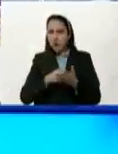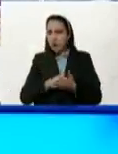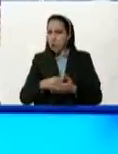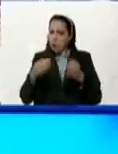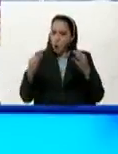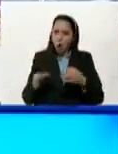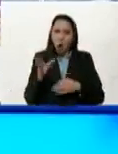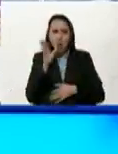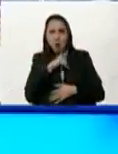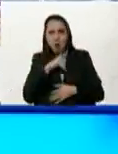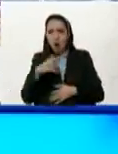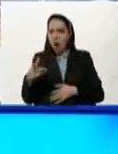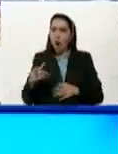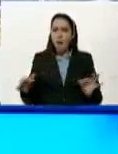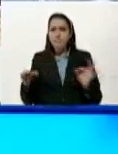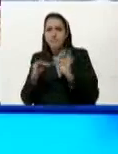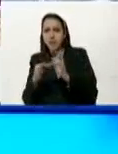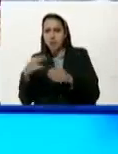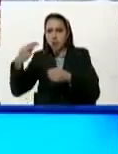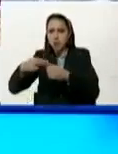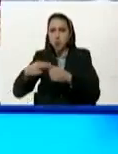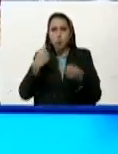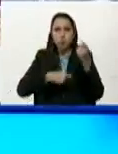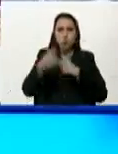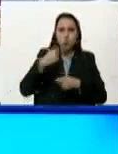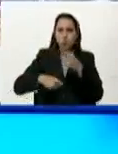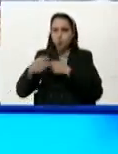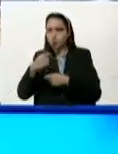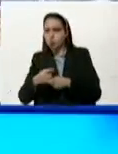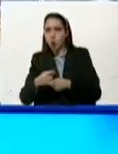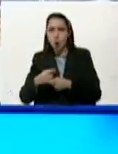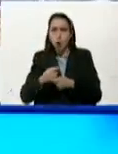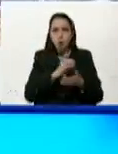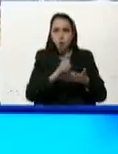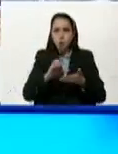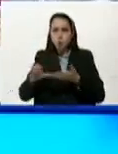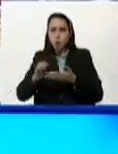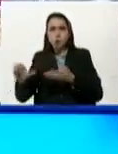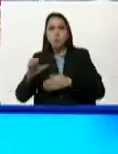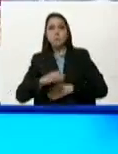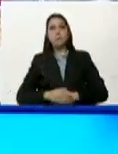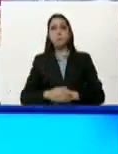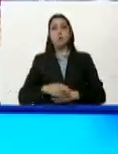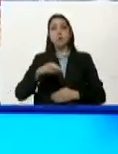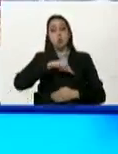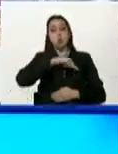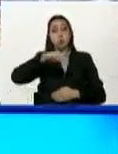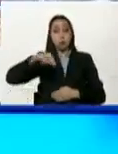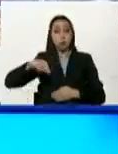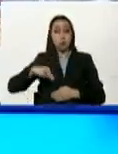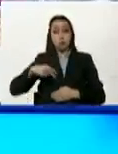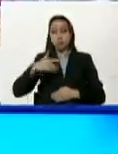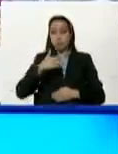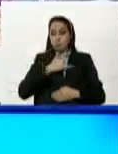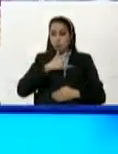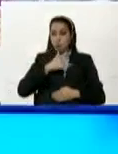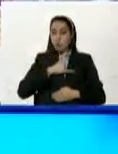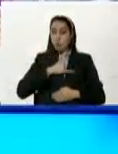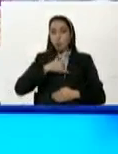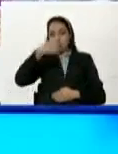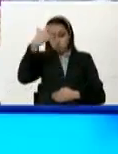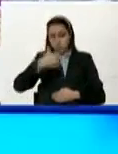capitalismo dependiente de la renta del petróleo nosotros y yo particularmente